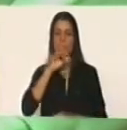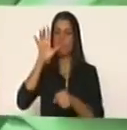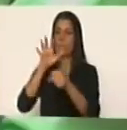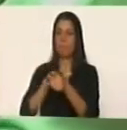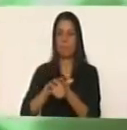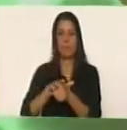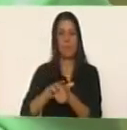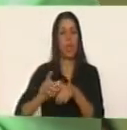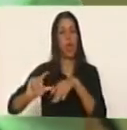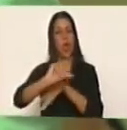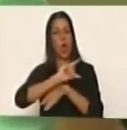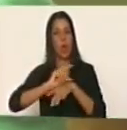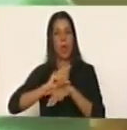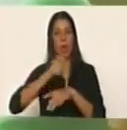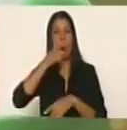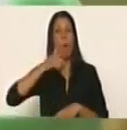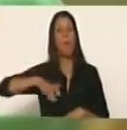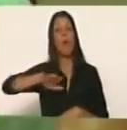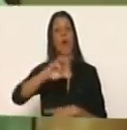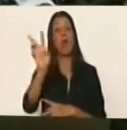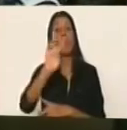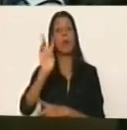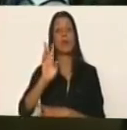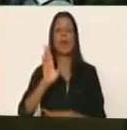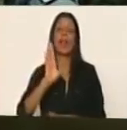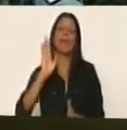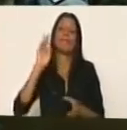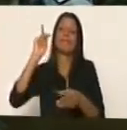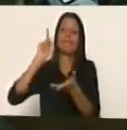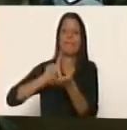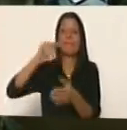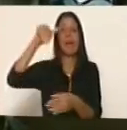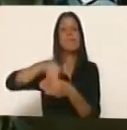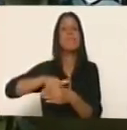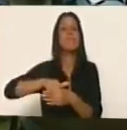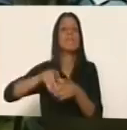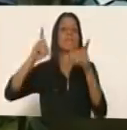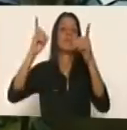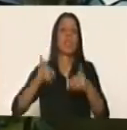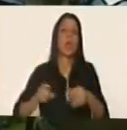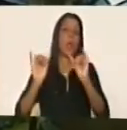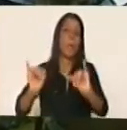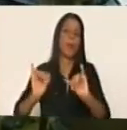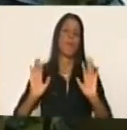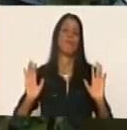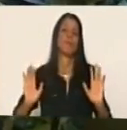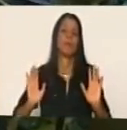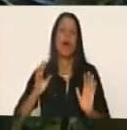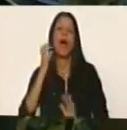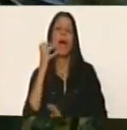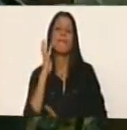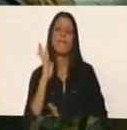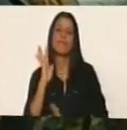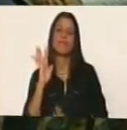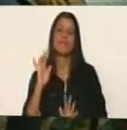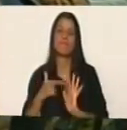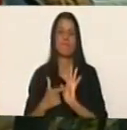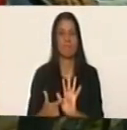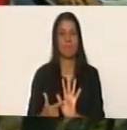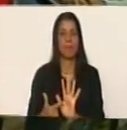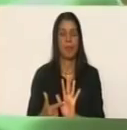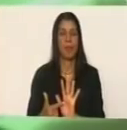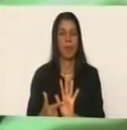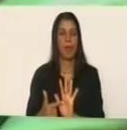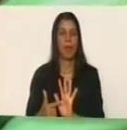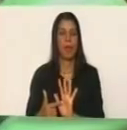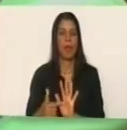Lo logramos, tuvieron que reconocerlo. Y un ejemplo es lo que vimos, la